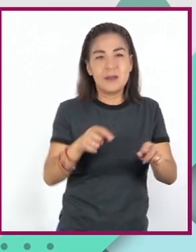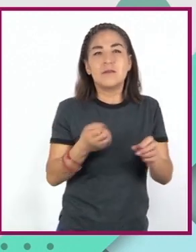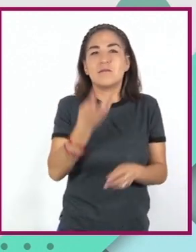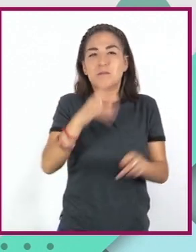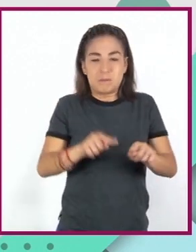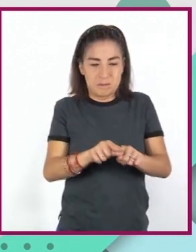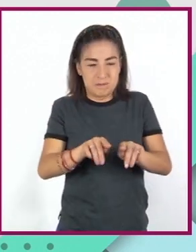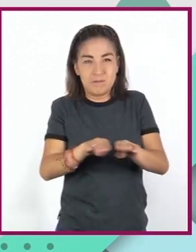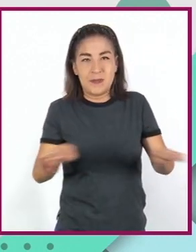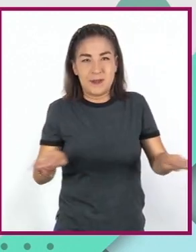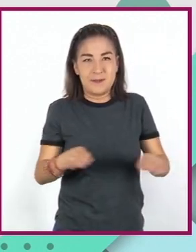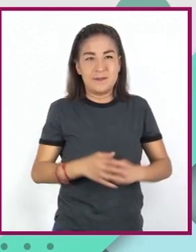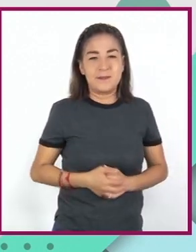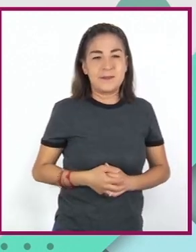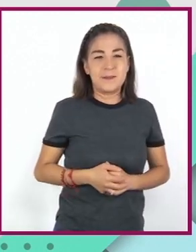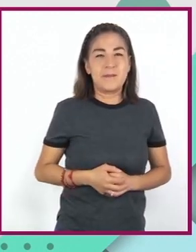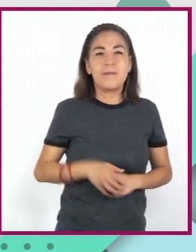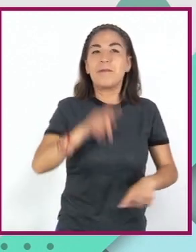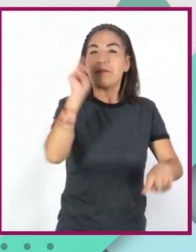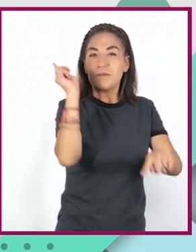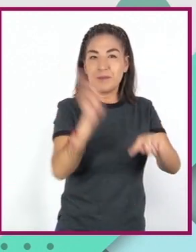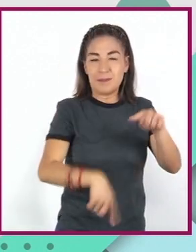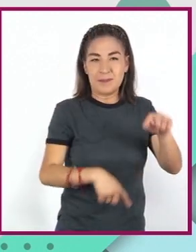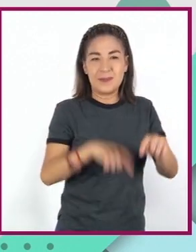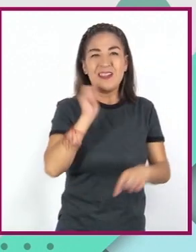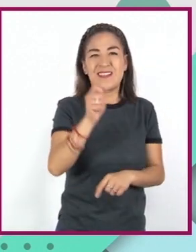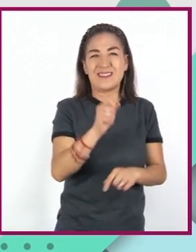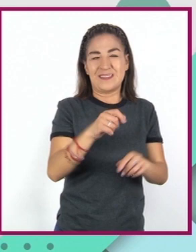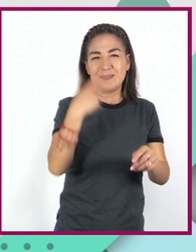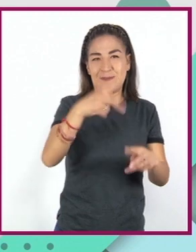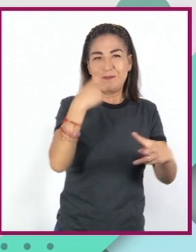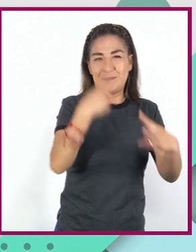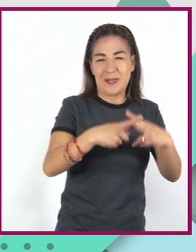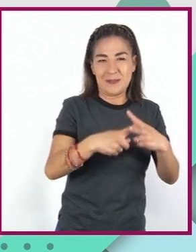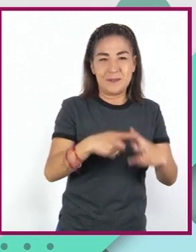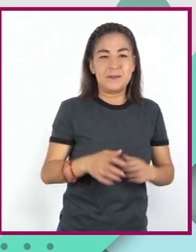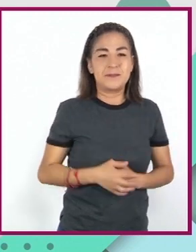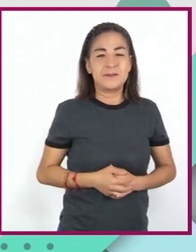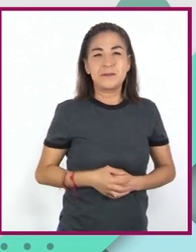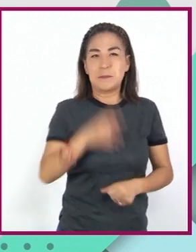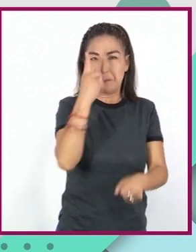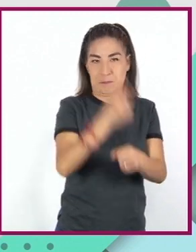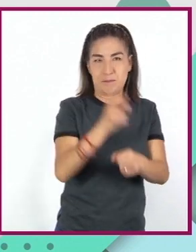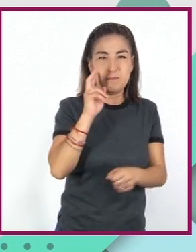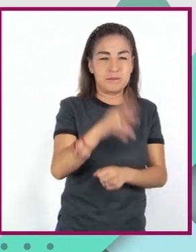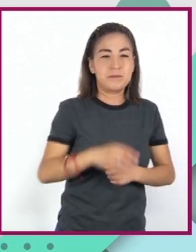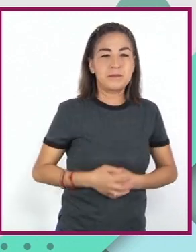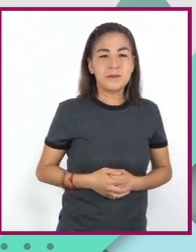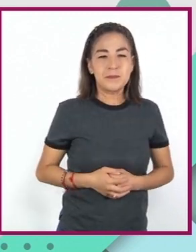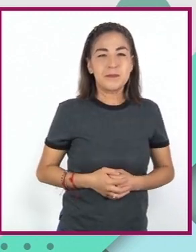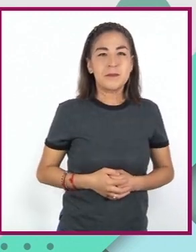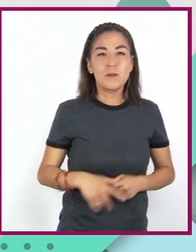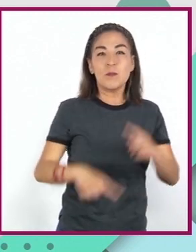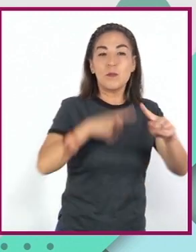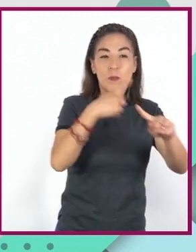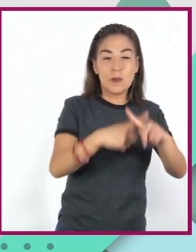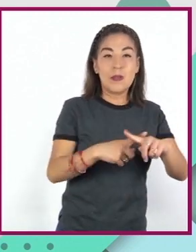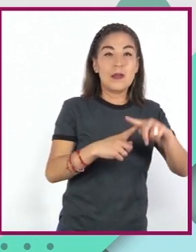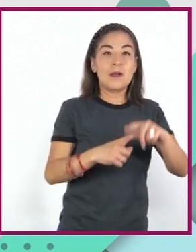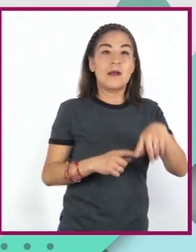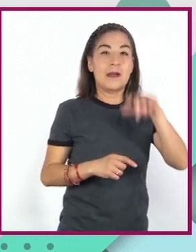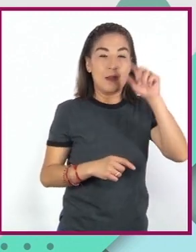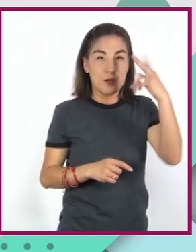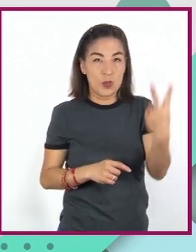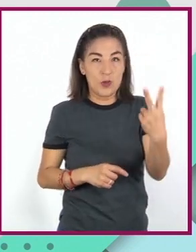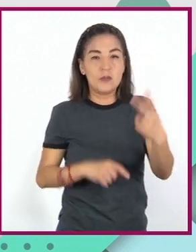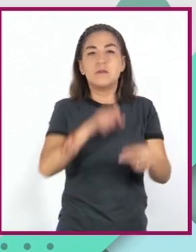apotema. Despejamos en la expresión algebraica la apotema. Primero multiplicamos por 2 ambos miembros